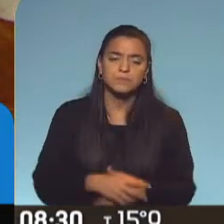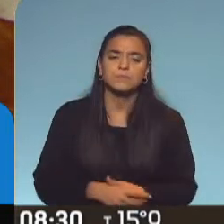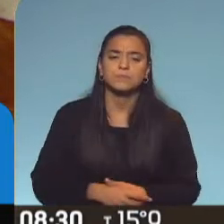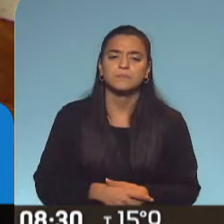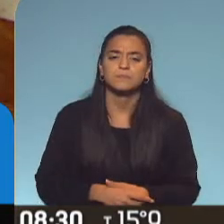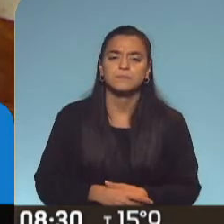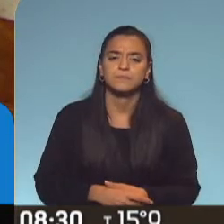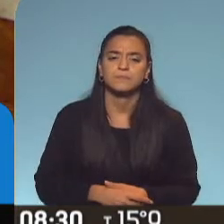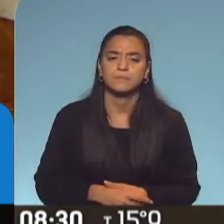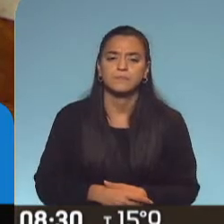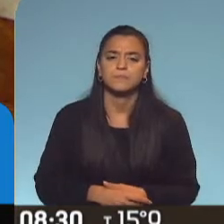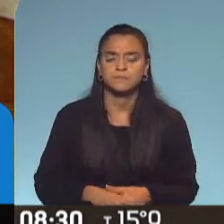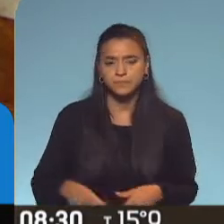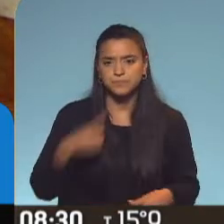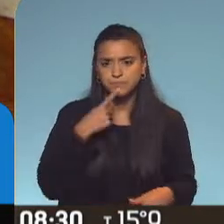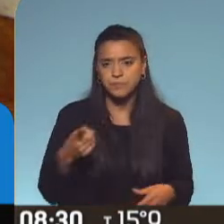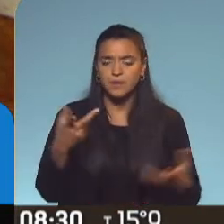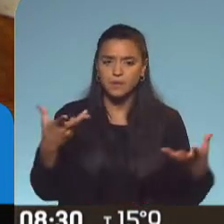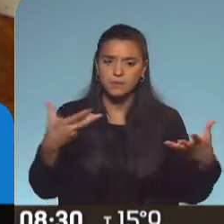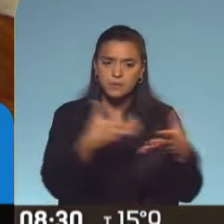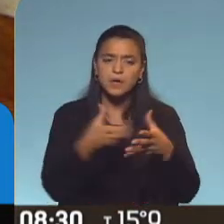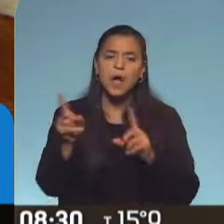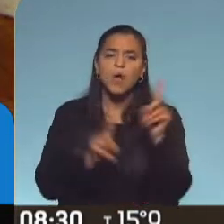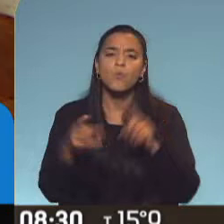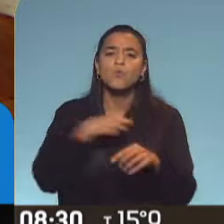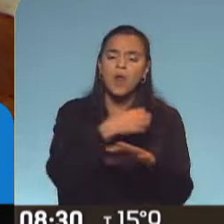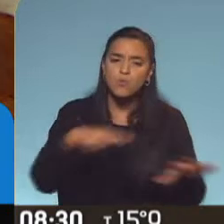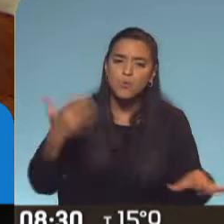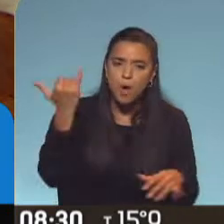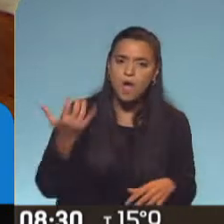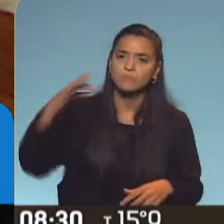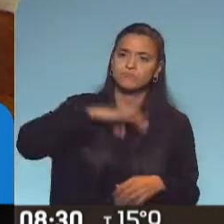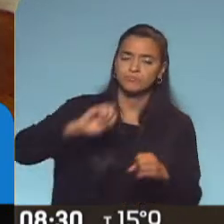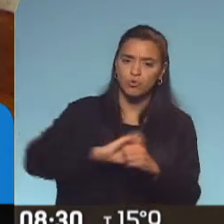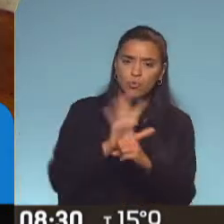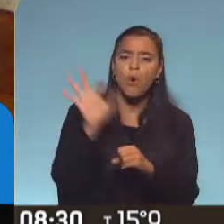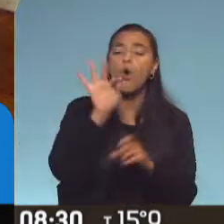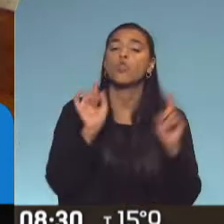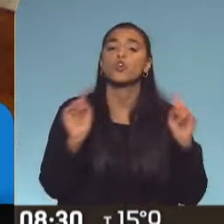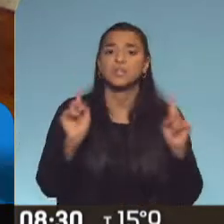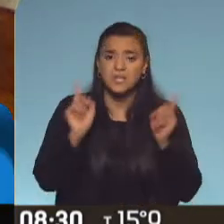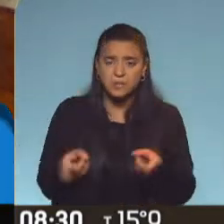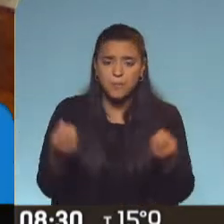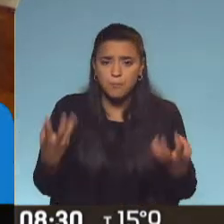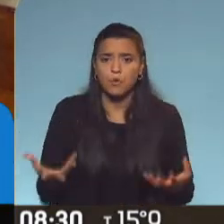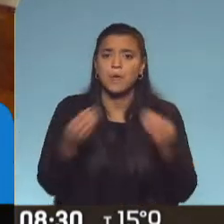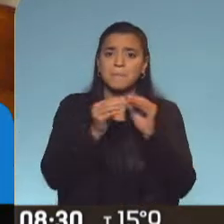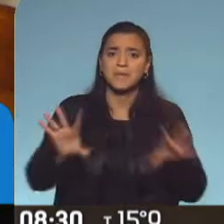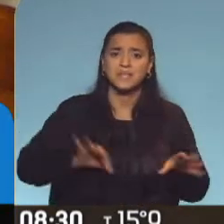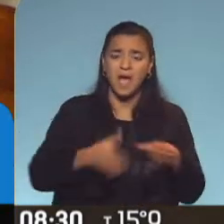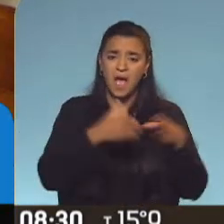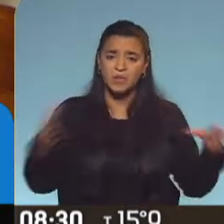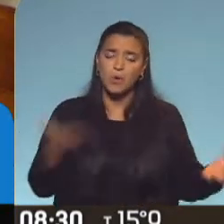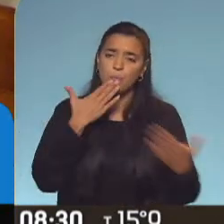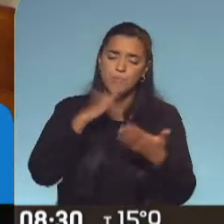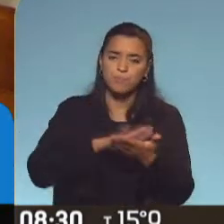justamente afectadas por algún alumno que tuviera coronavirus? Y los docentes, ¿no? Porque al comienzo de año hablábamos de,